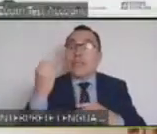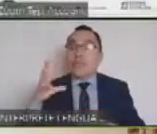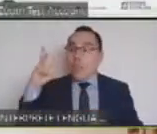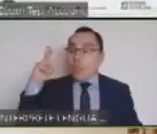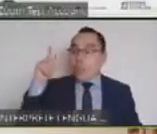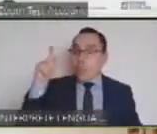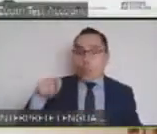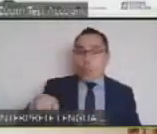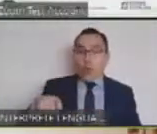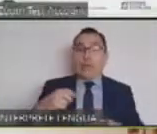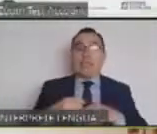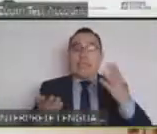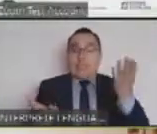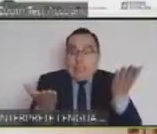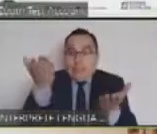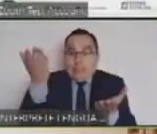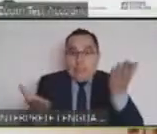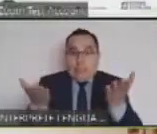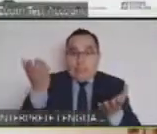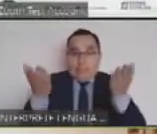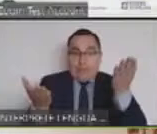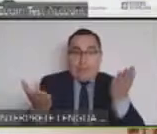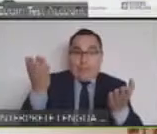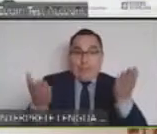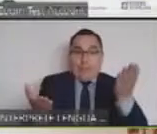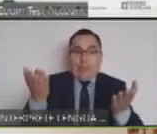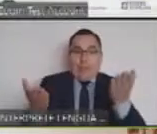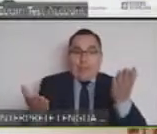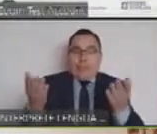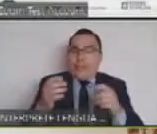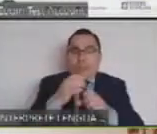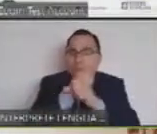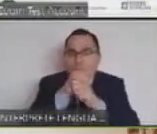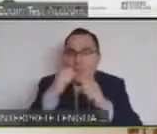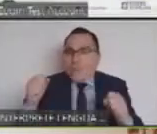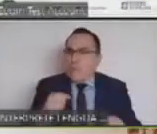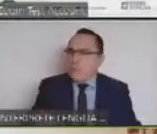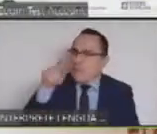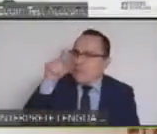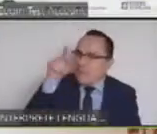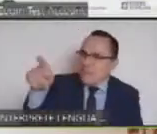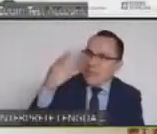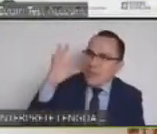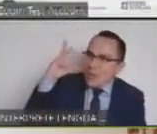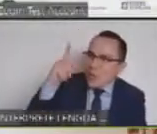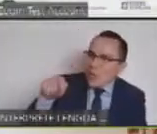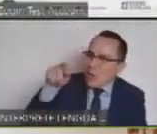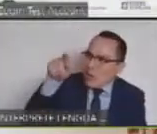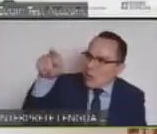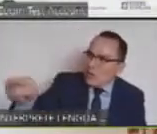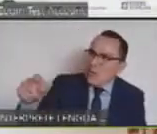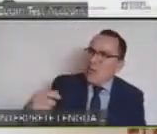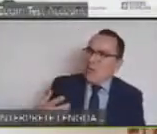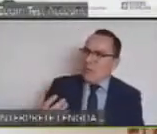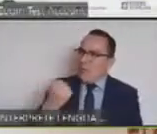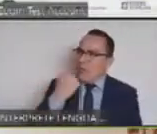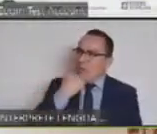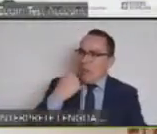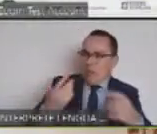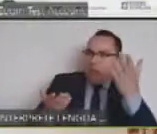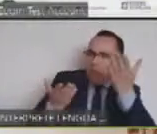esta imparcialidad, que para que sea, nadie pueda decir que tenga una inclinación hacia una u otra,